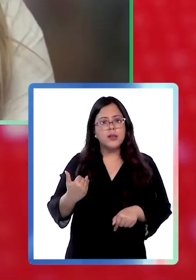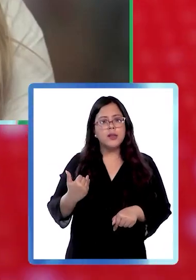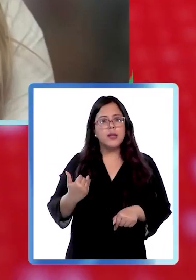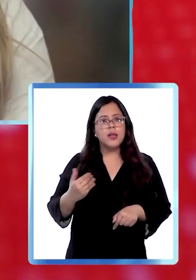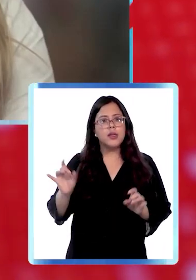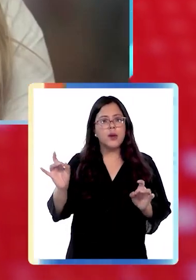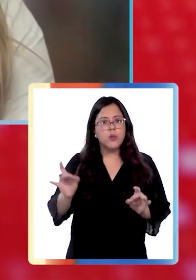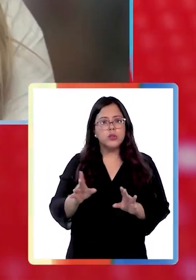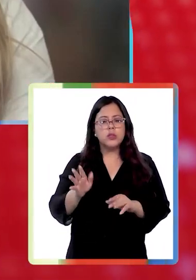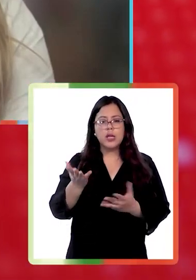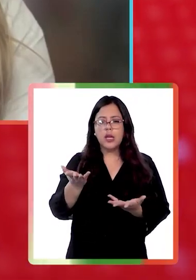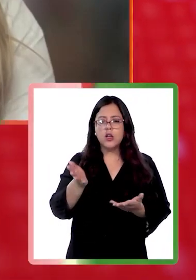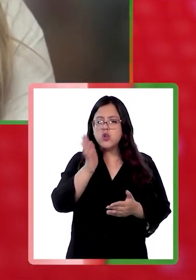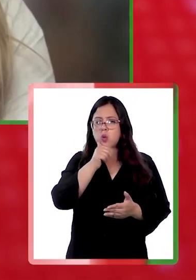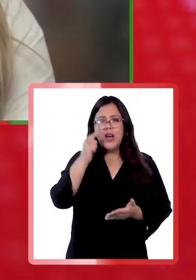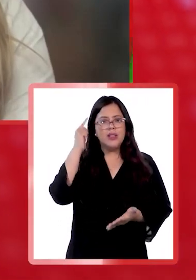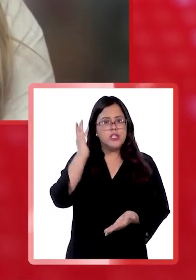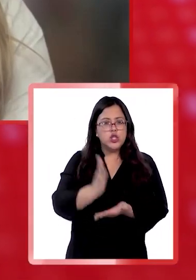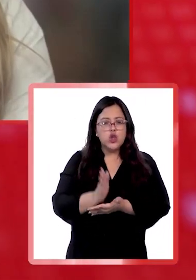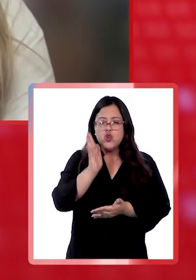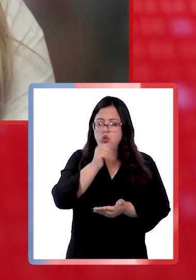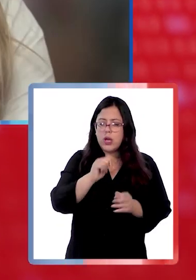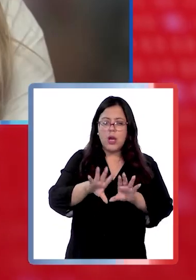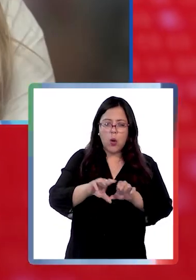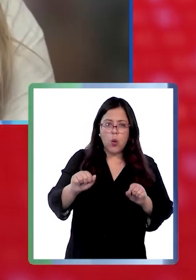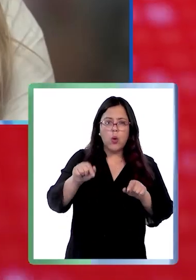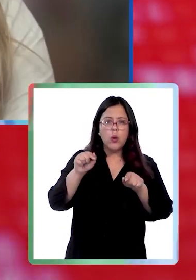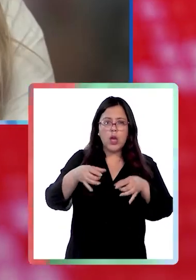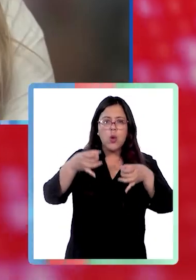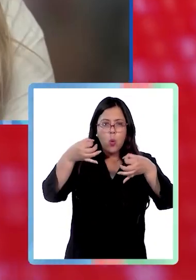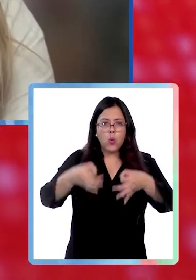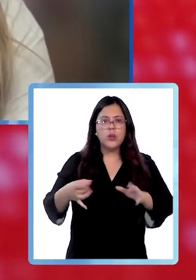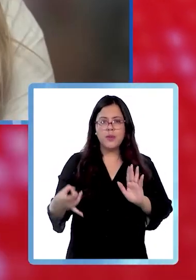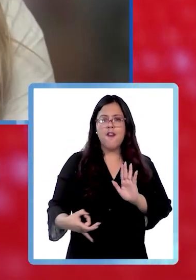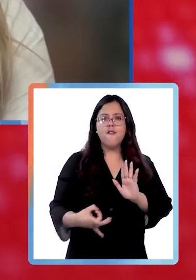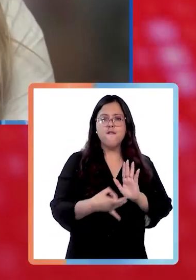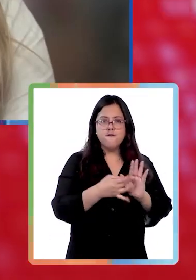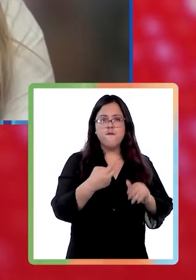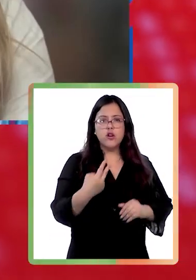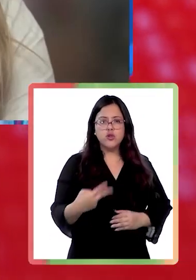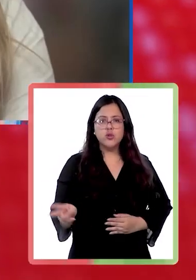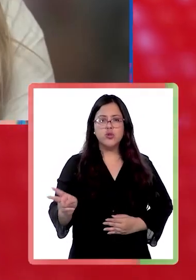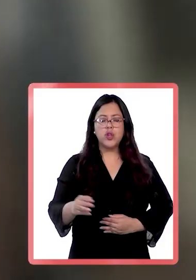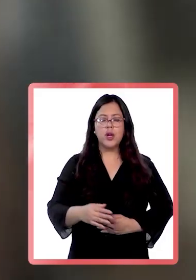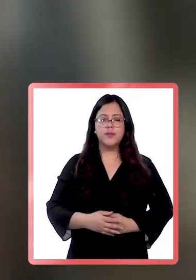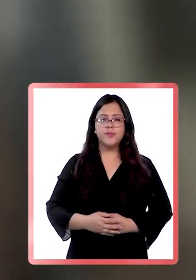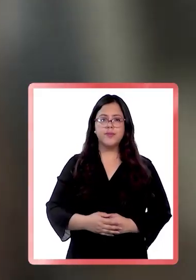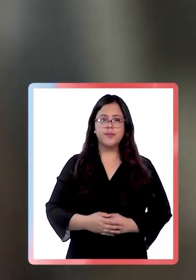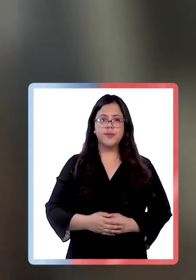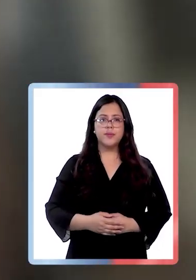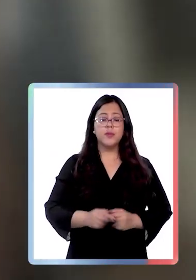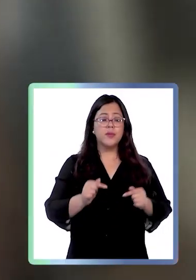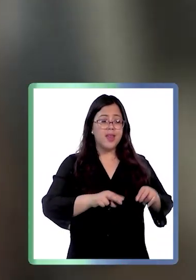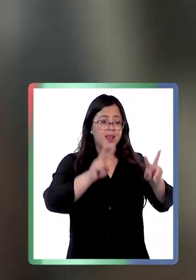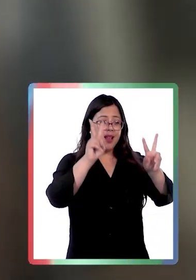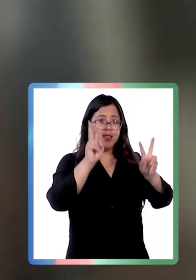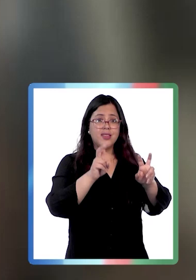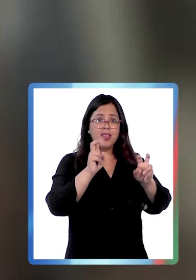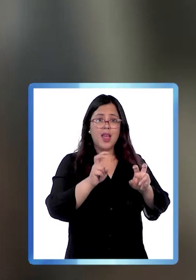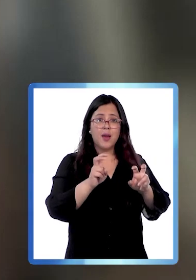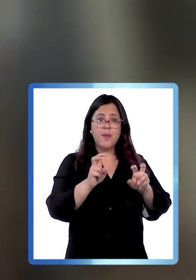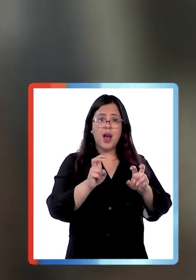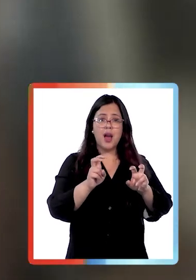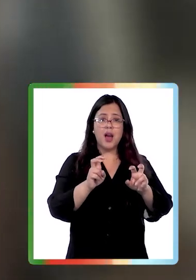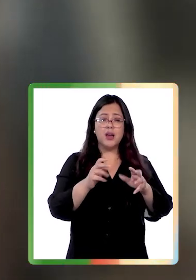situación donde no tuvo consentimiento y donde tuvo que enfrentarse a una vulneración? Bueno, las señales